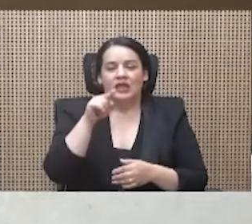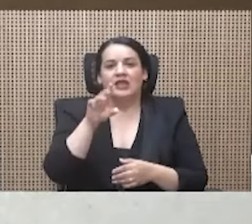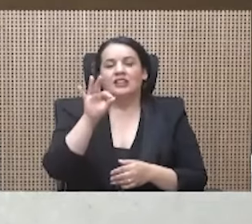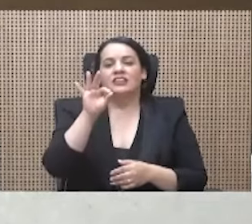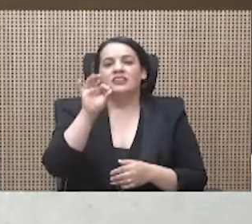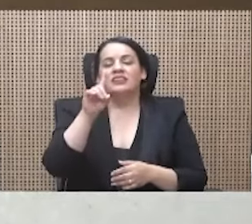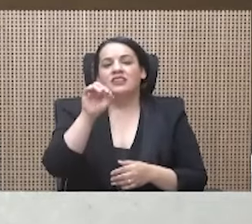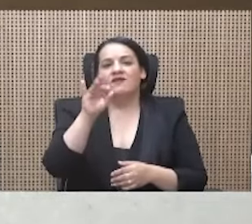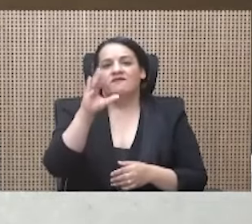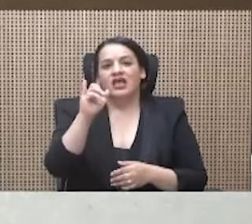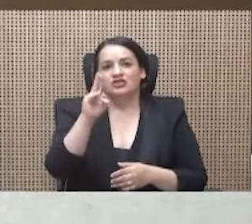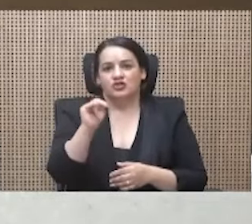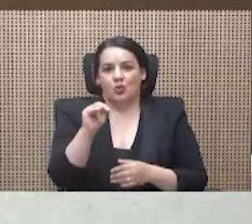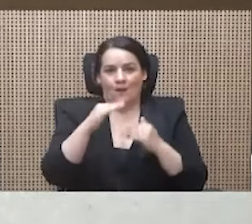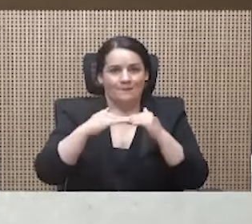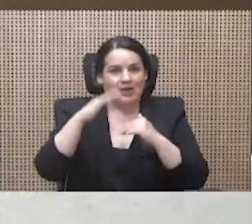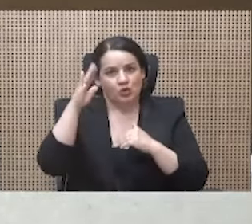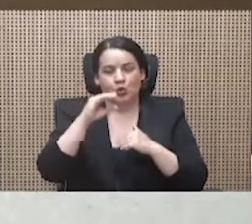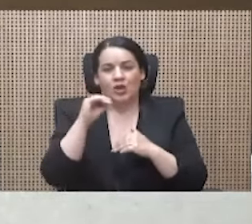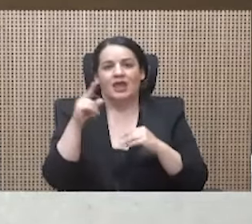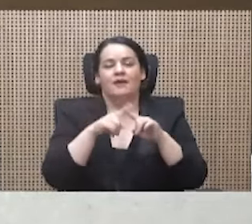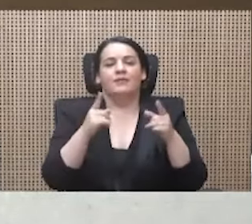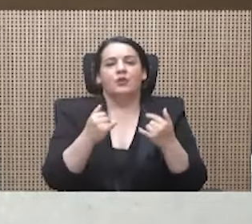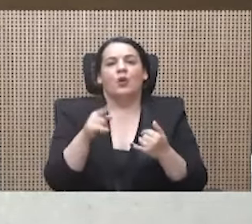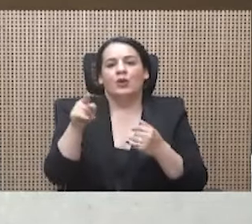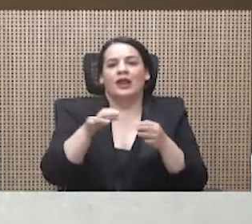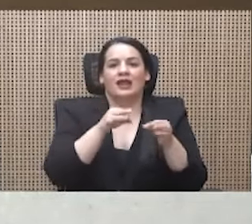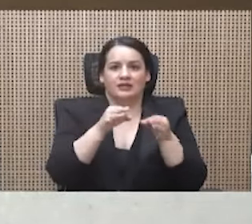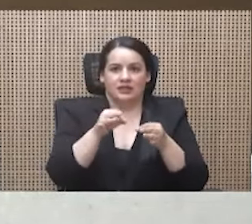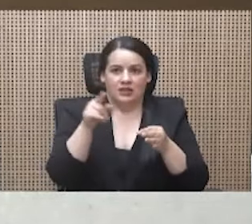mayor. Su intervención es lo que corrijo.